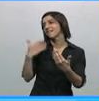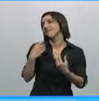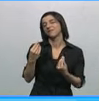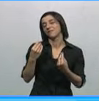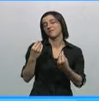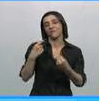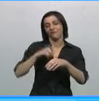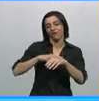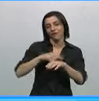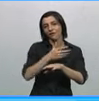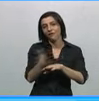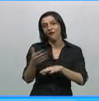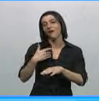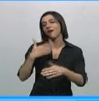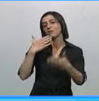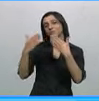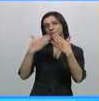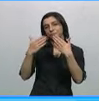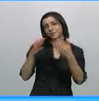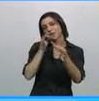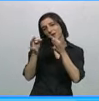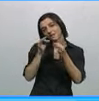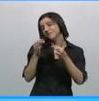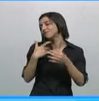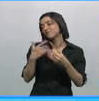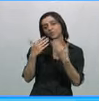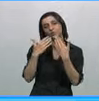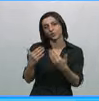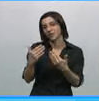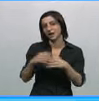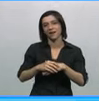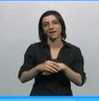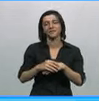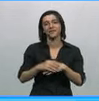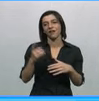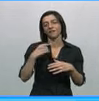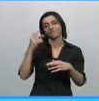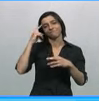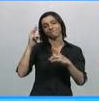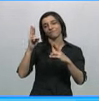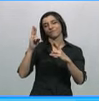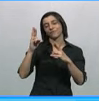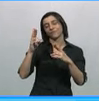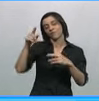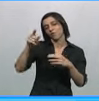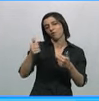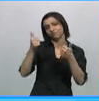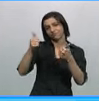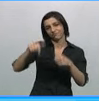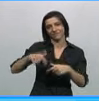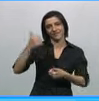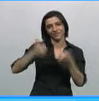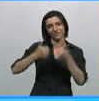por habernos esperado hasta esta hora para conversar con nosotros. De verdad, muchísimas gracias. Te deseamos lo mejor en este campeonato y te dejamos